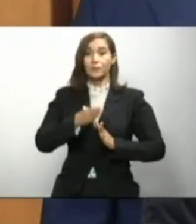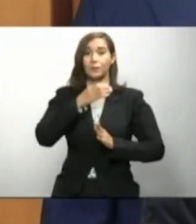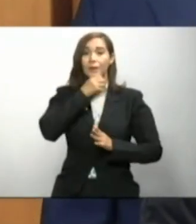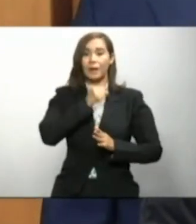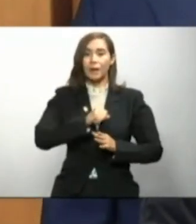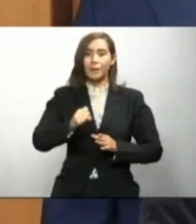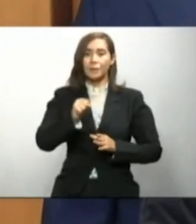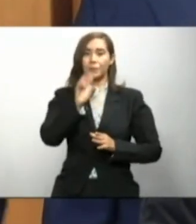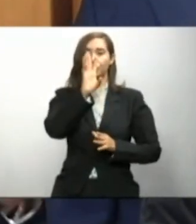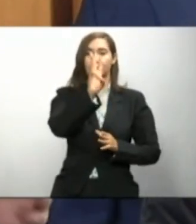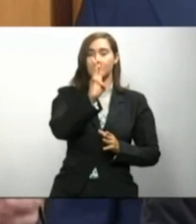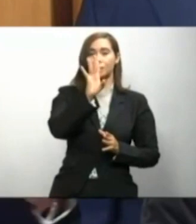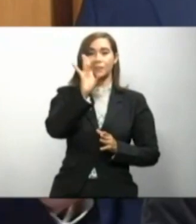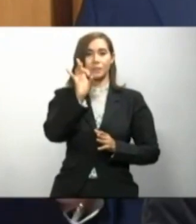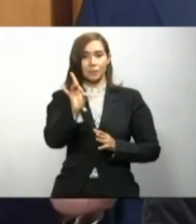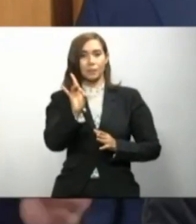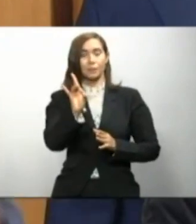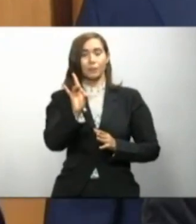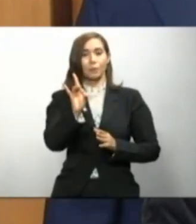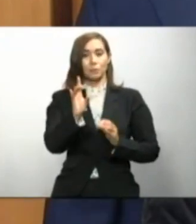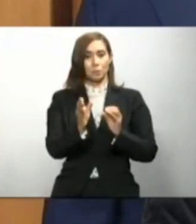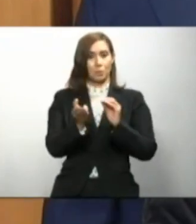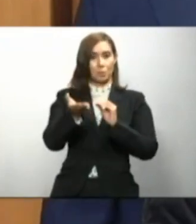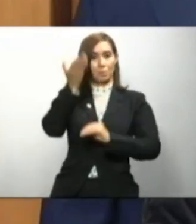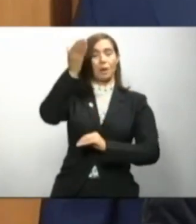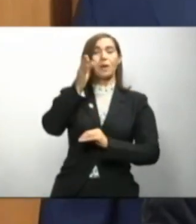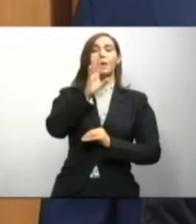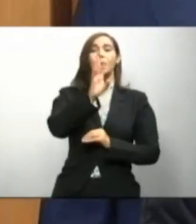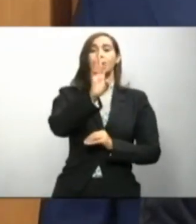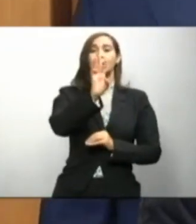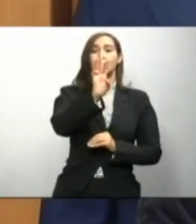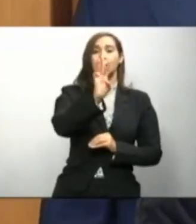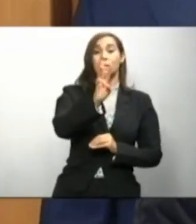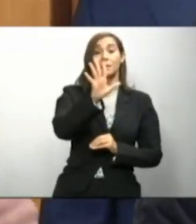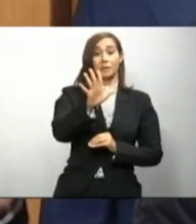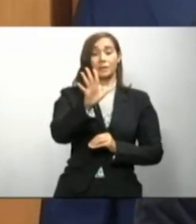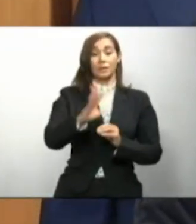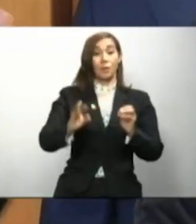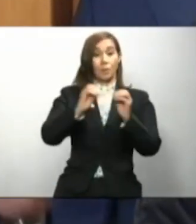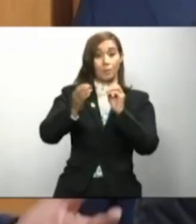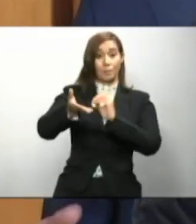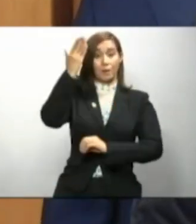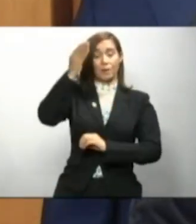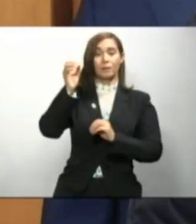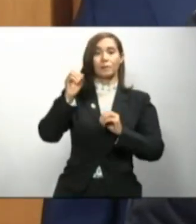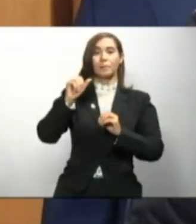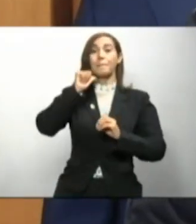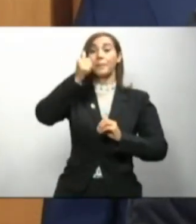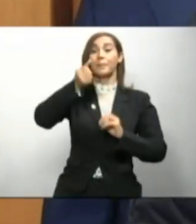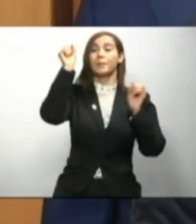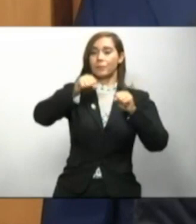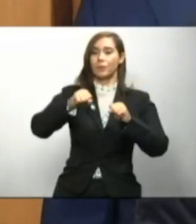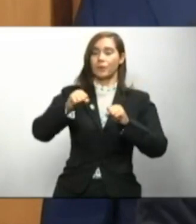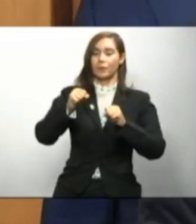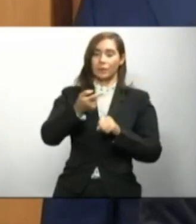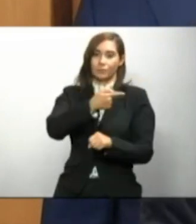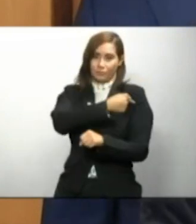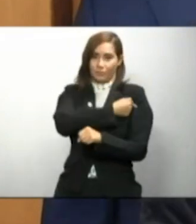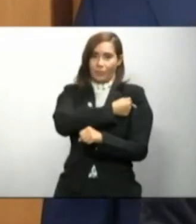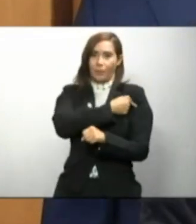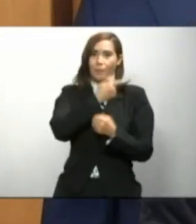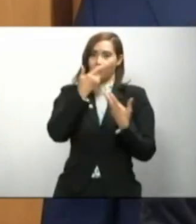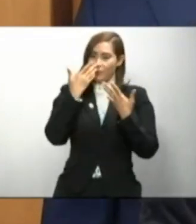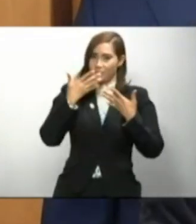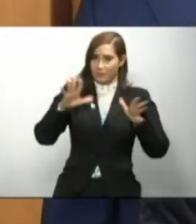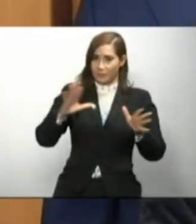mayor edad de 68 años que vayan mañana 65 años perdón vaya mañana a vacunarse que van para terminar pronto